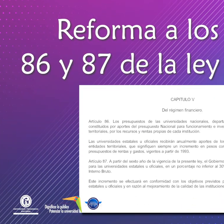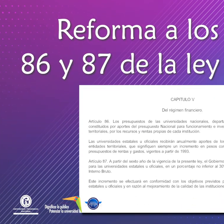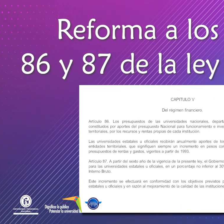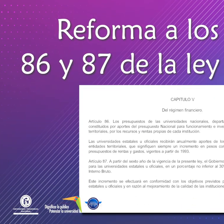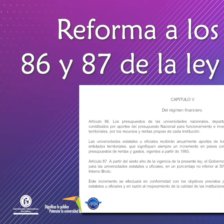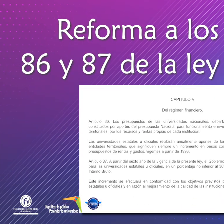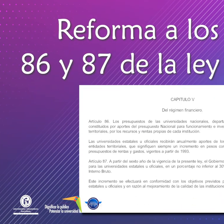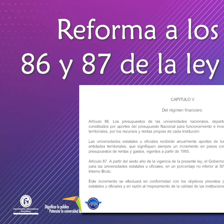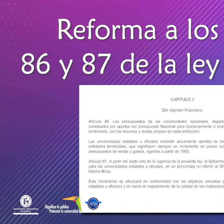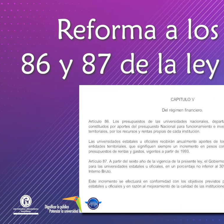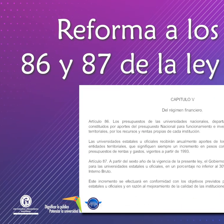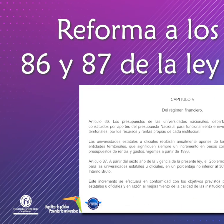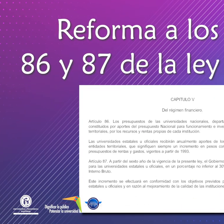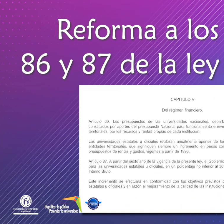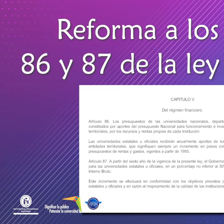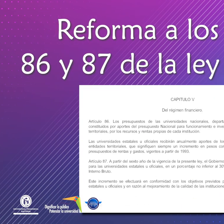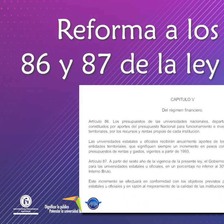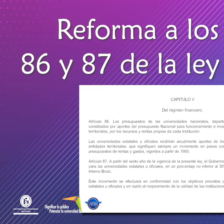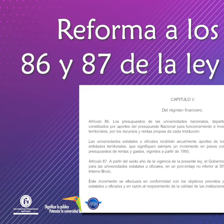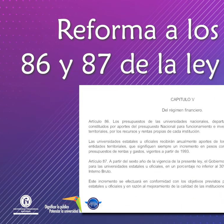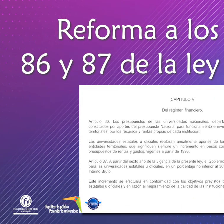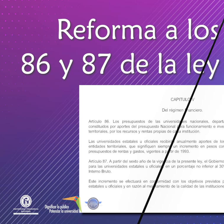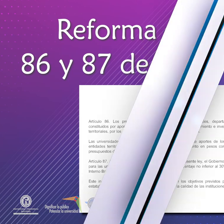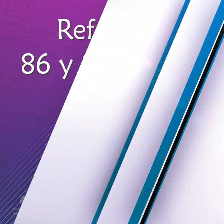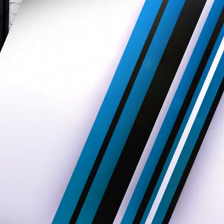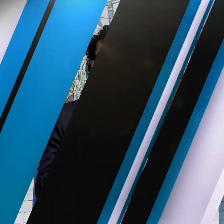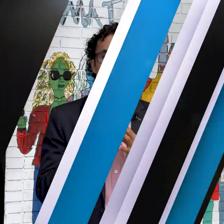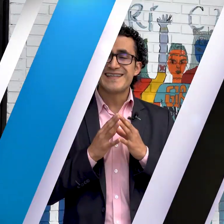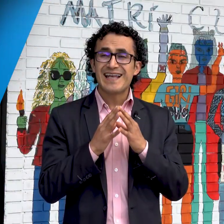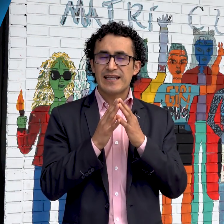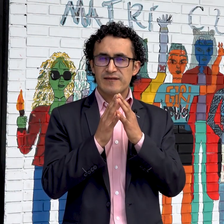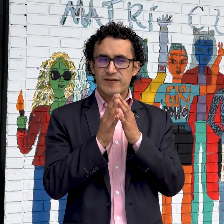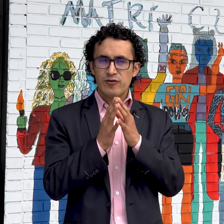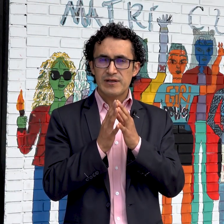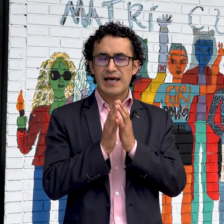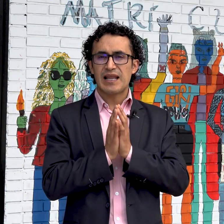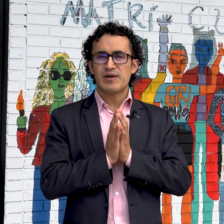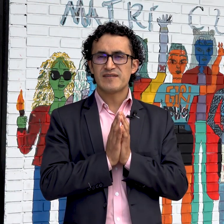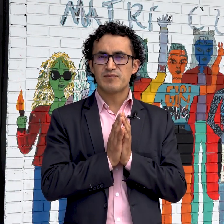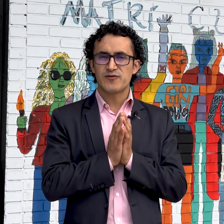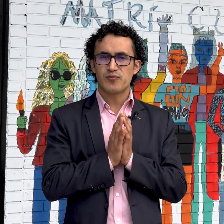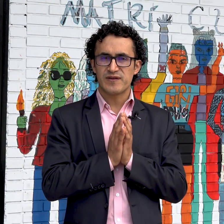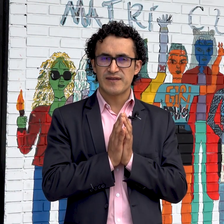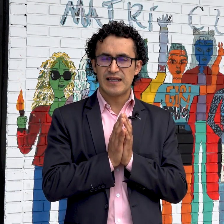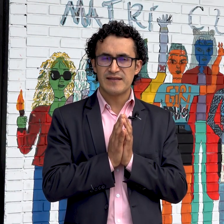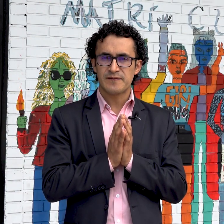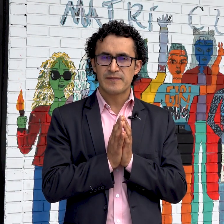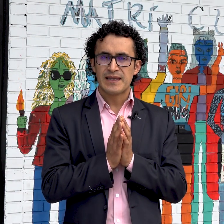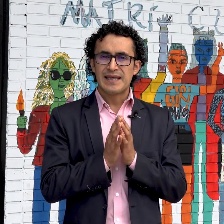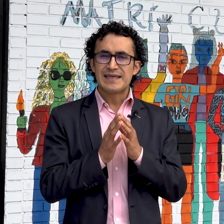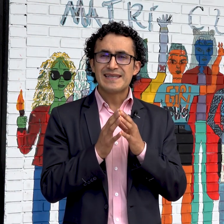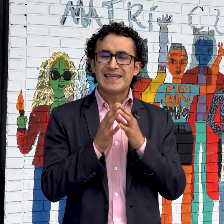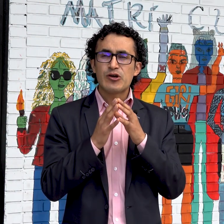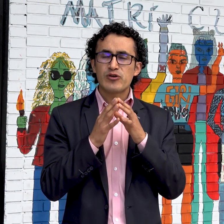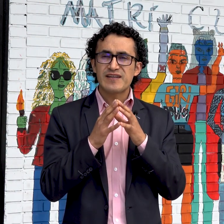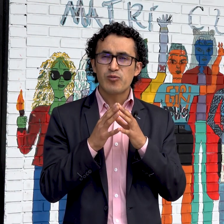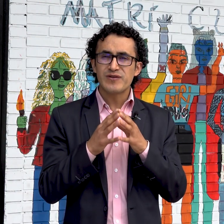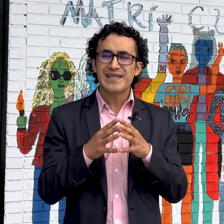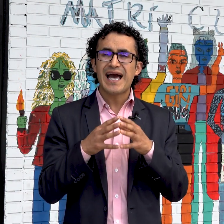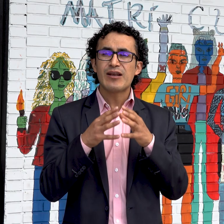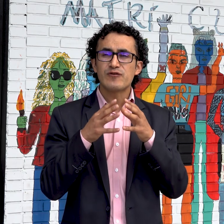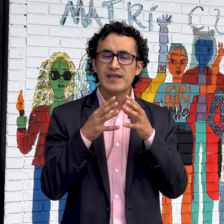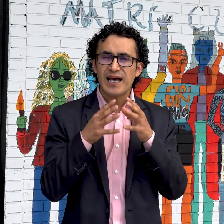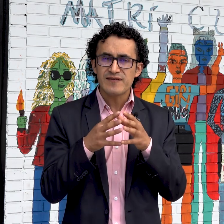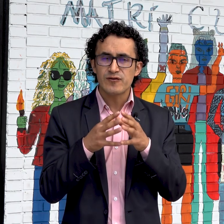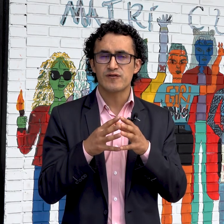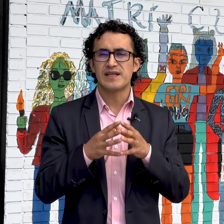30. Se requiere unas transferencias de la nación a las bases presupuestales que correspondan